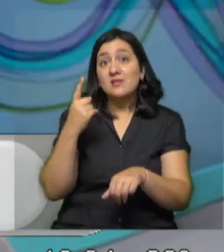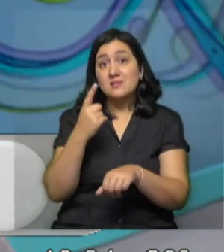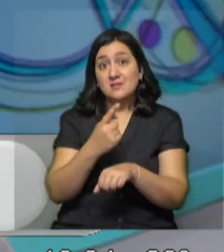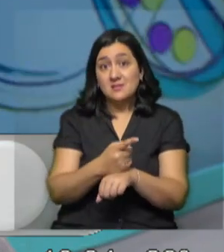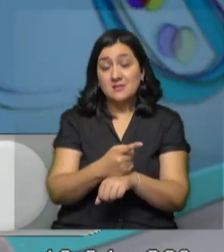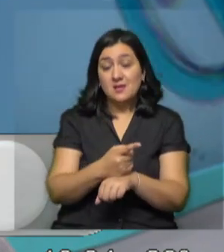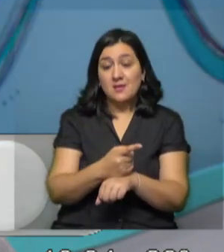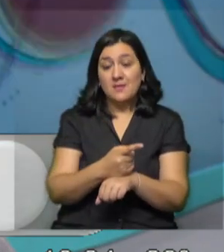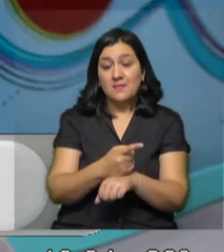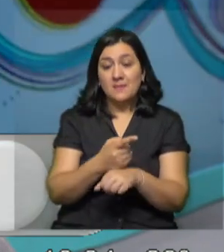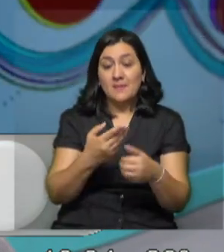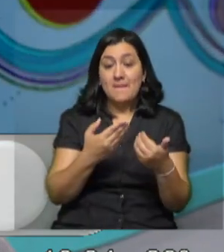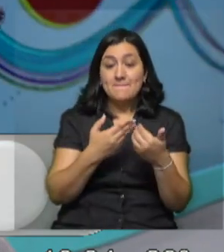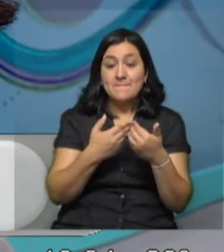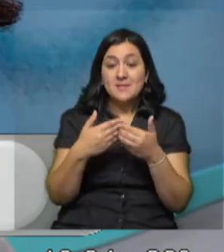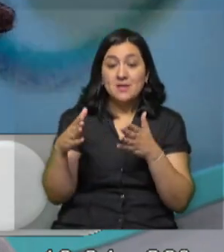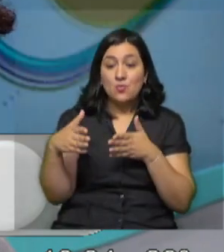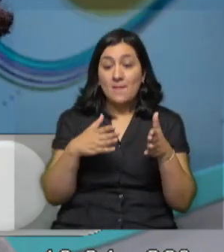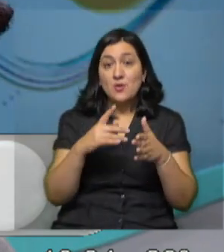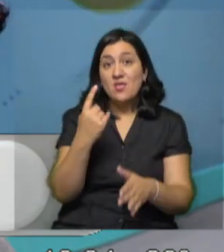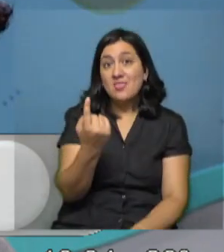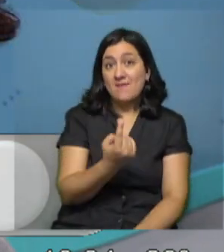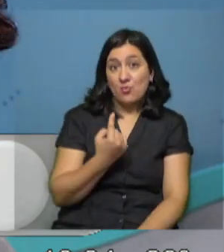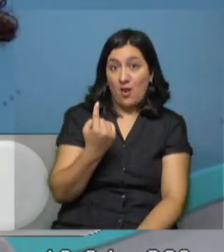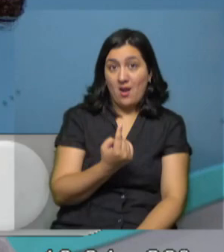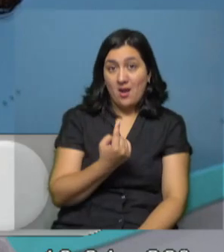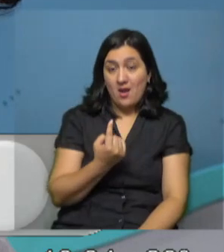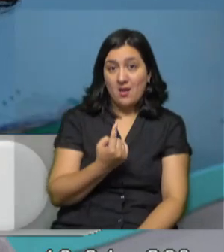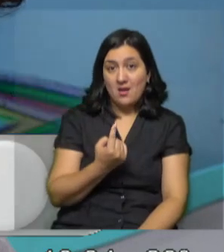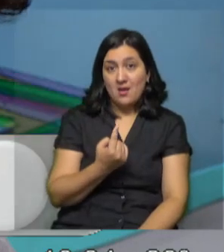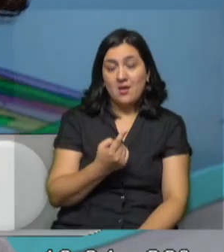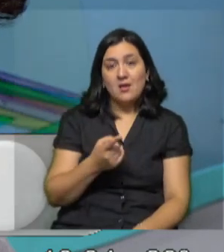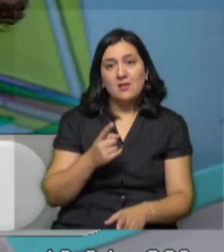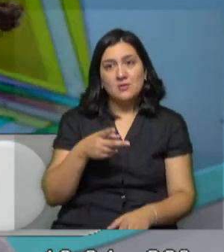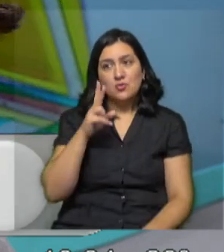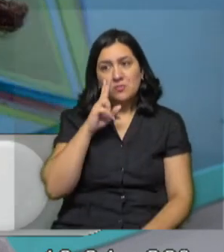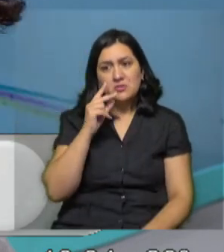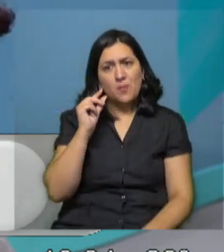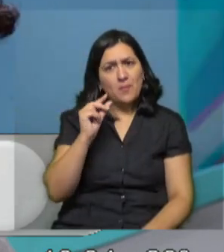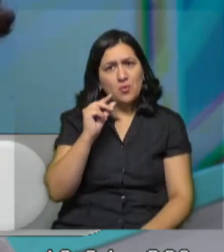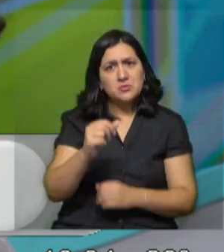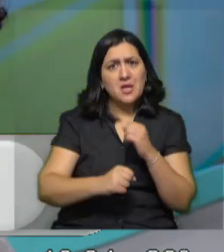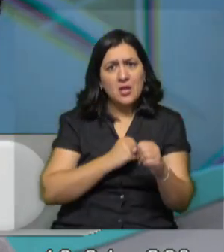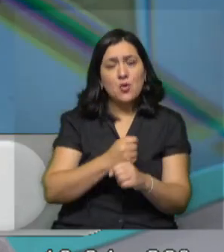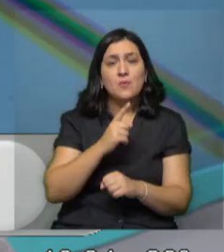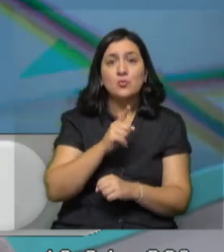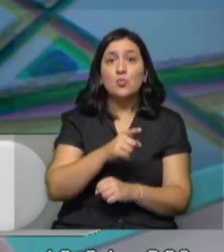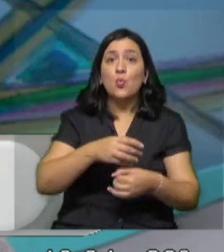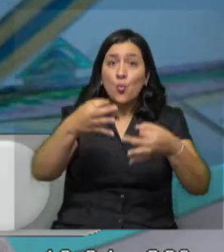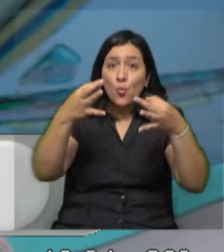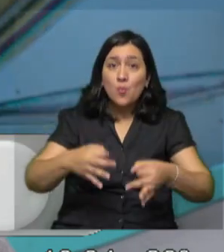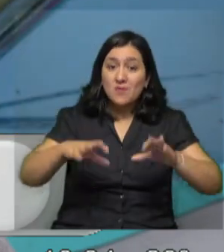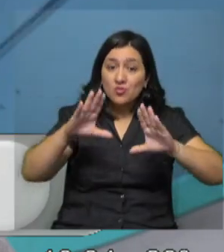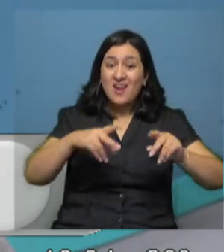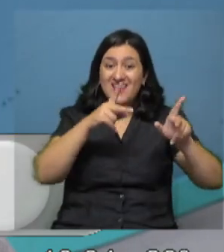de empezar un camino individual, que también uno mira y son pocos años, pero es como que vos cumplís todas las etapas para